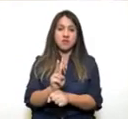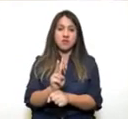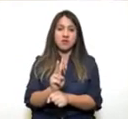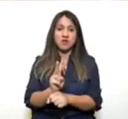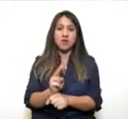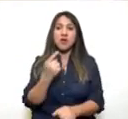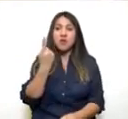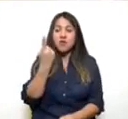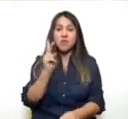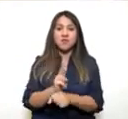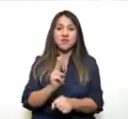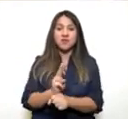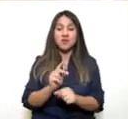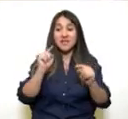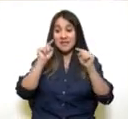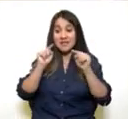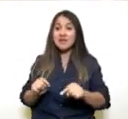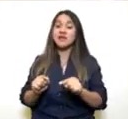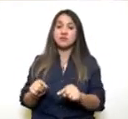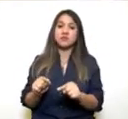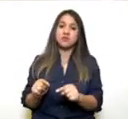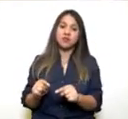y eso